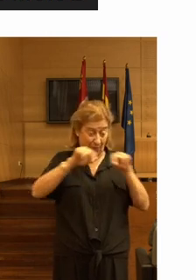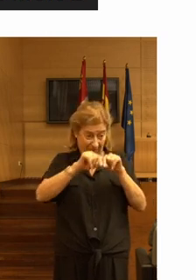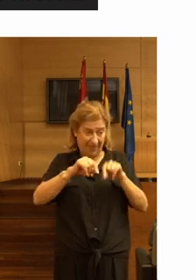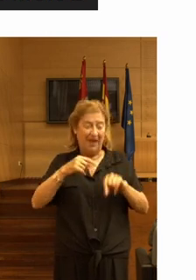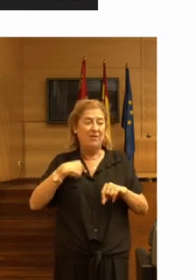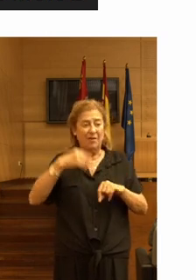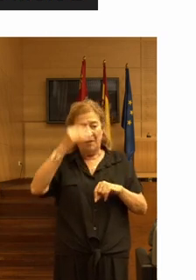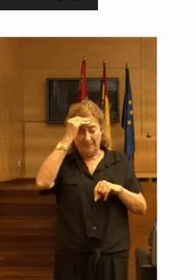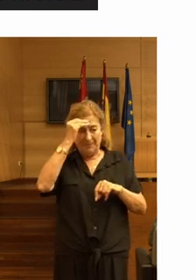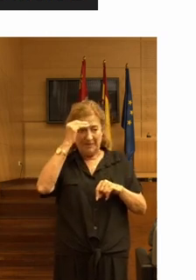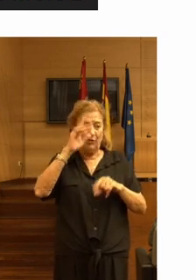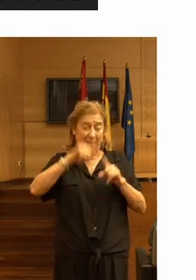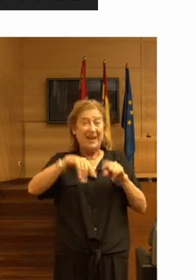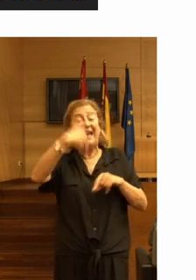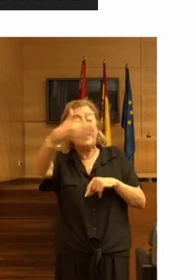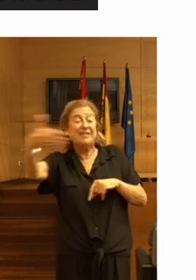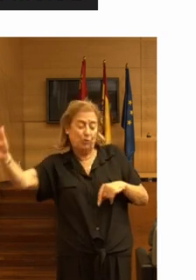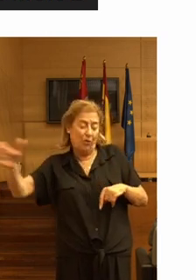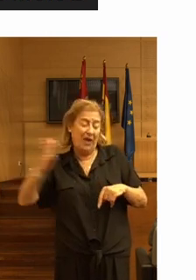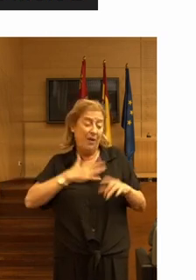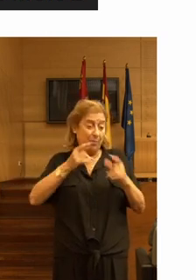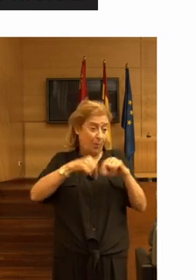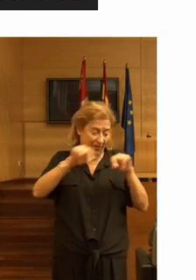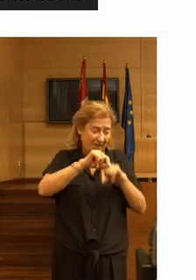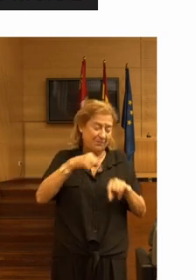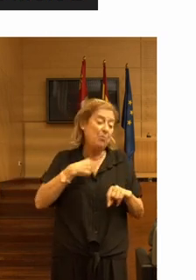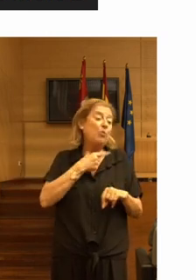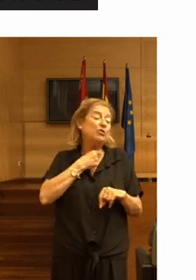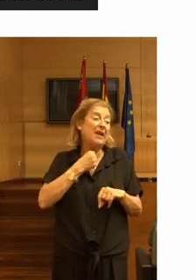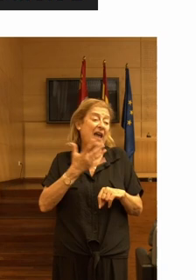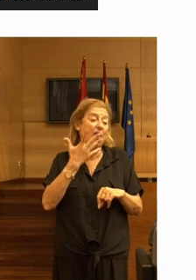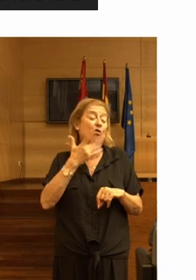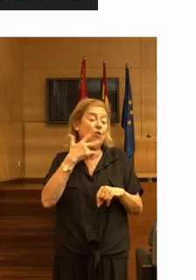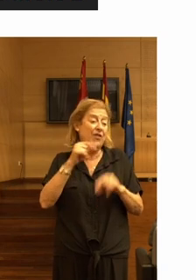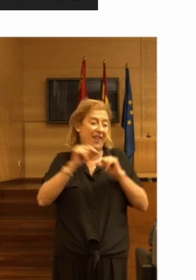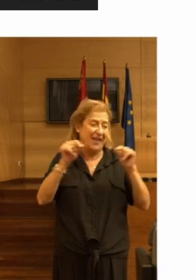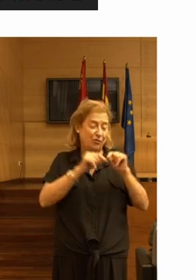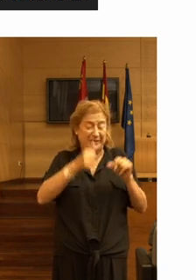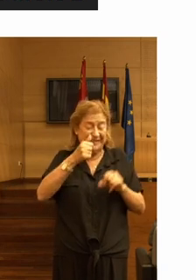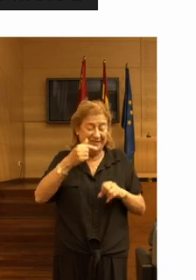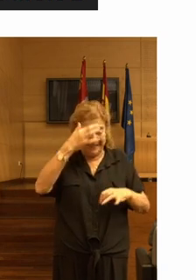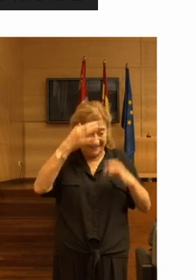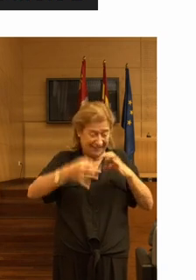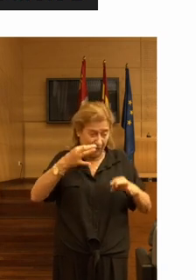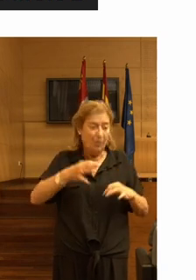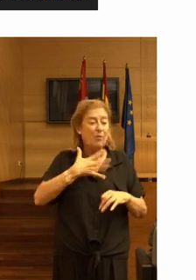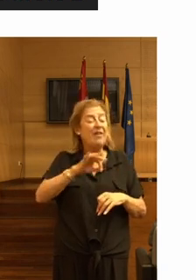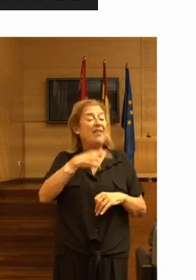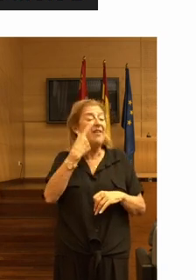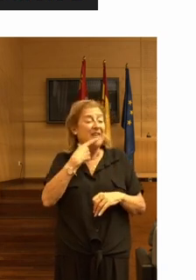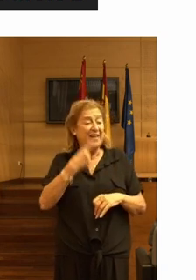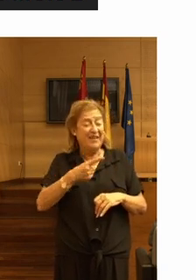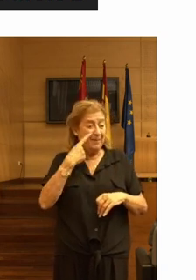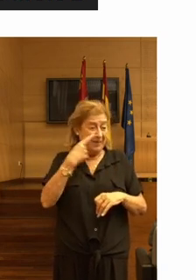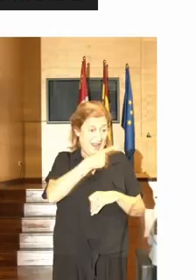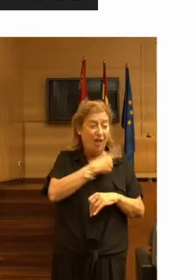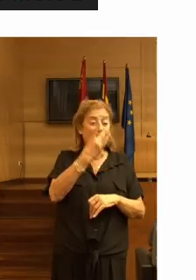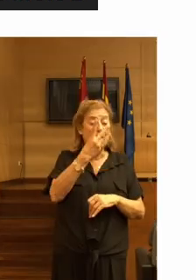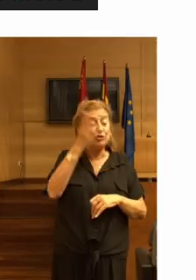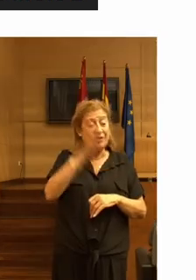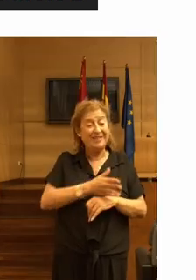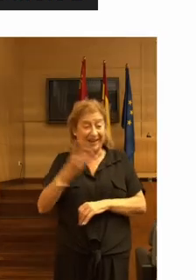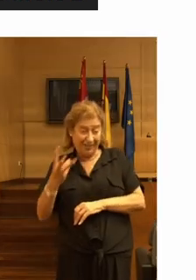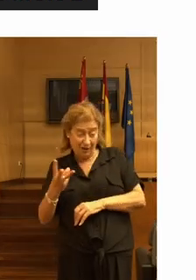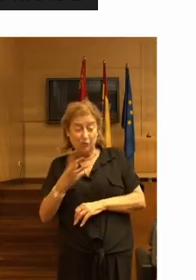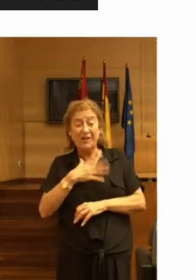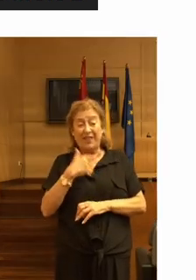que bastante extrapolable al resto de provincias, pero bueno, me gustaría conocer los datos con mayor exactitud. Podríamos decir, si os fijáis aquí también, dos tercios, es